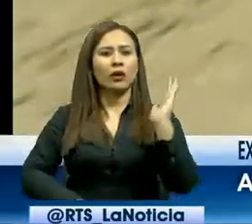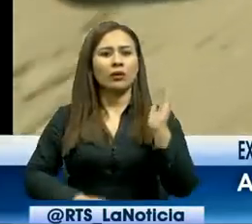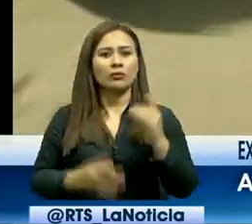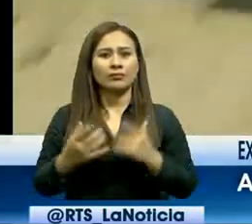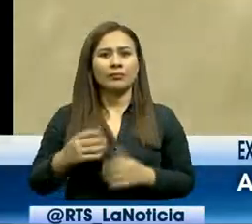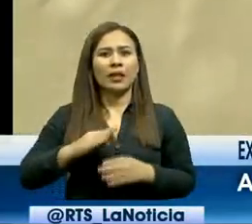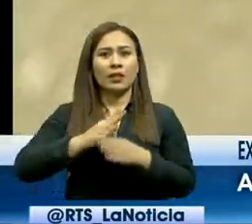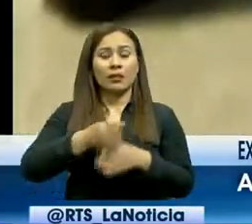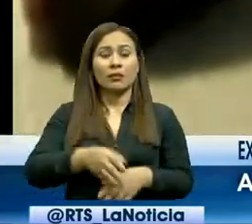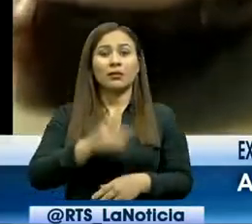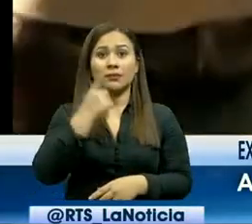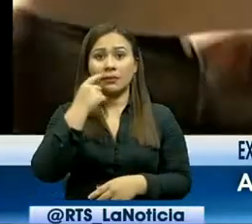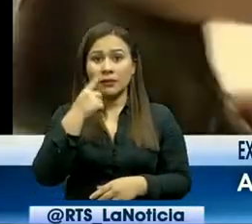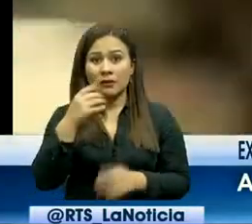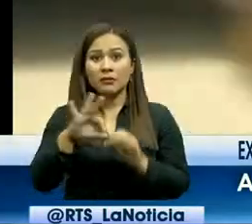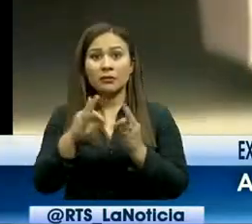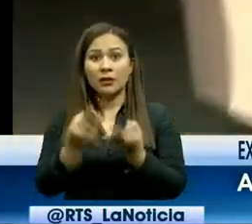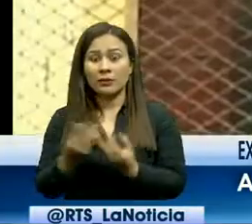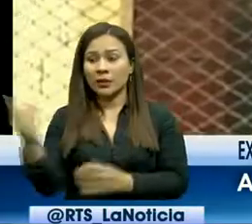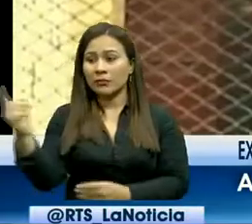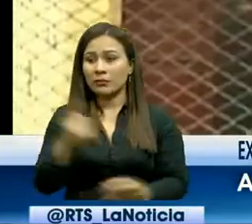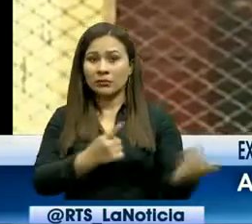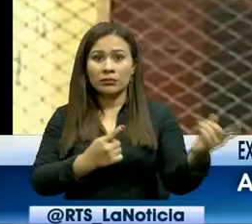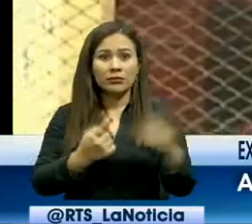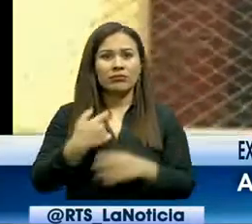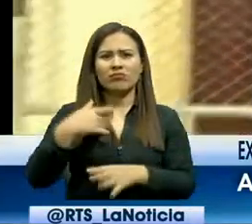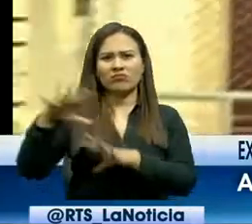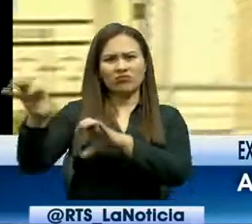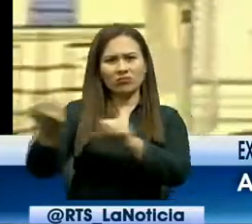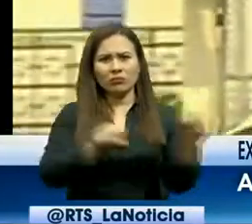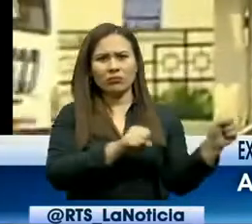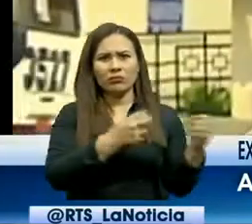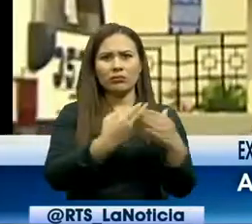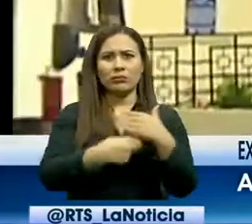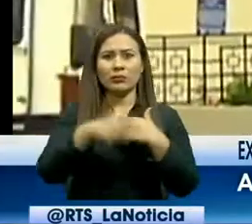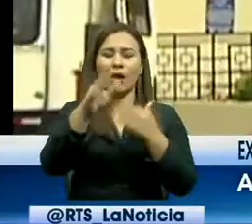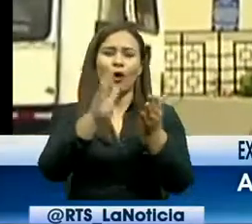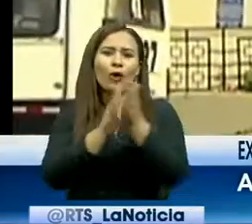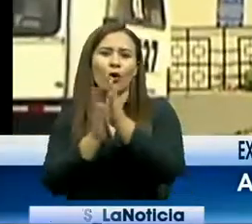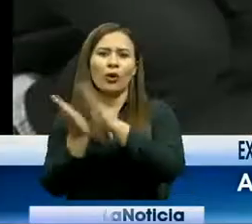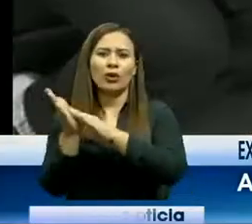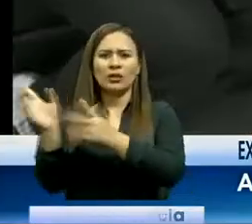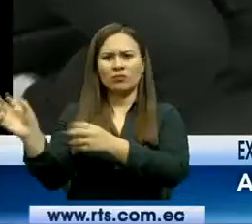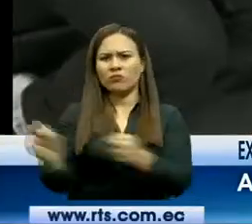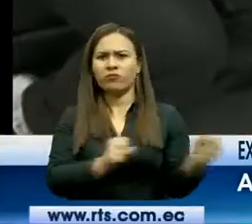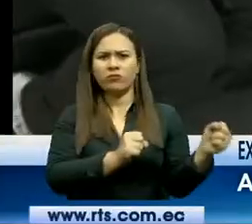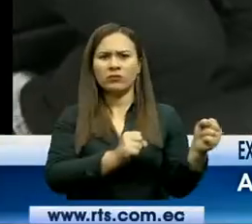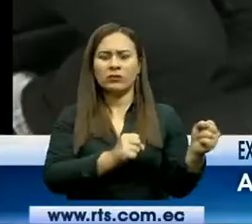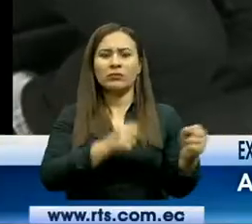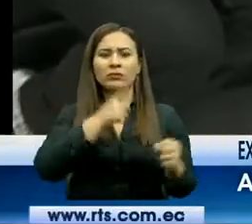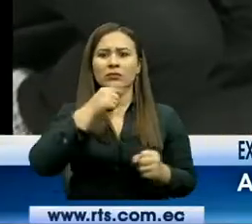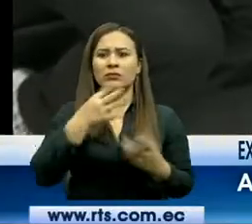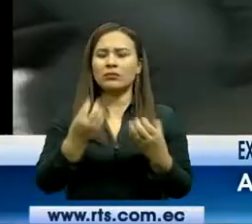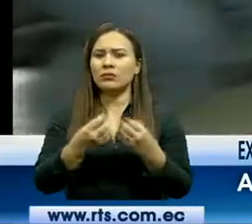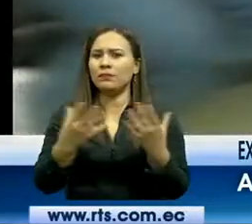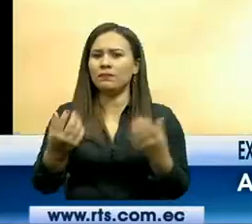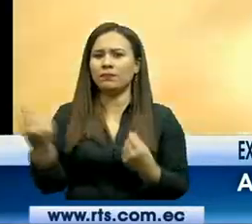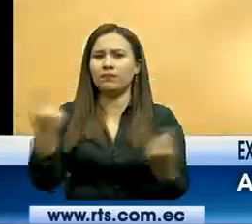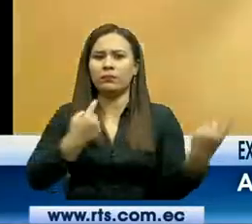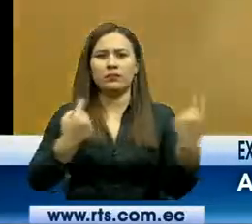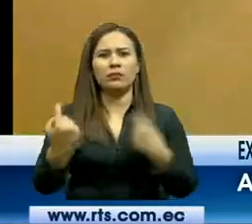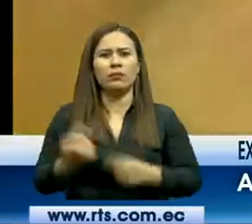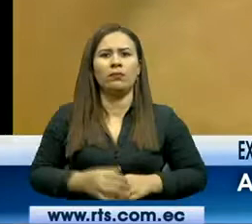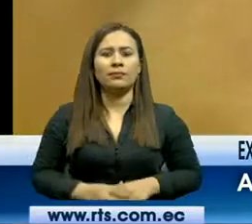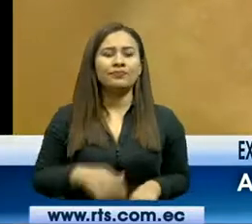otros padres de familia decidieron sacar a sus hijas del coro de la iglesia y a ella la empezaron a amenazar. No